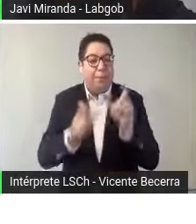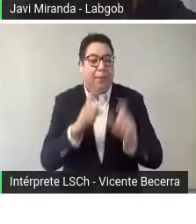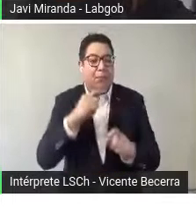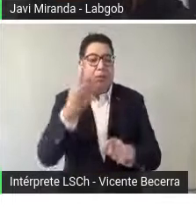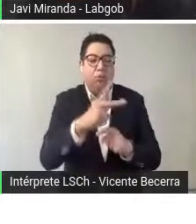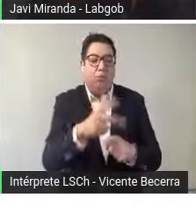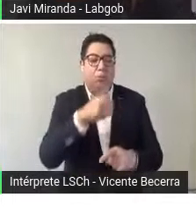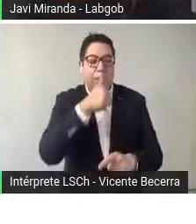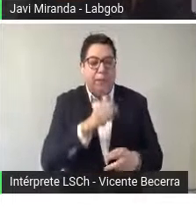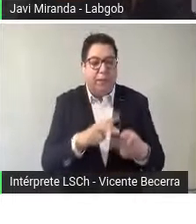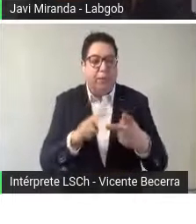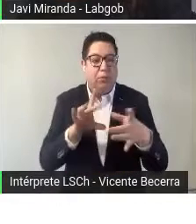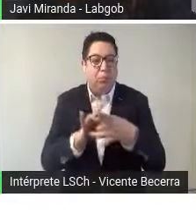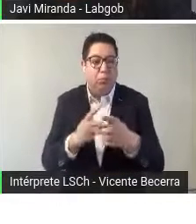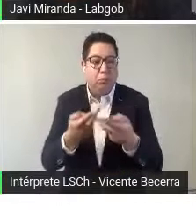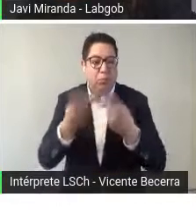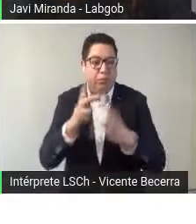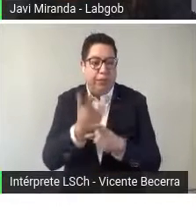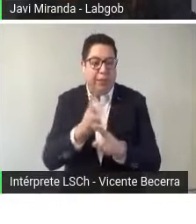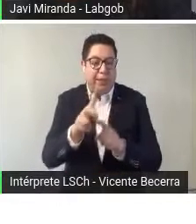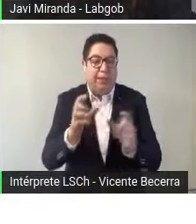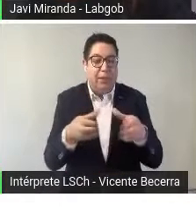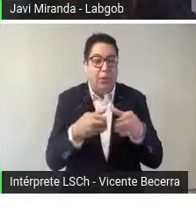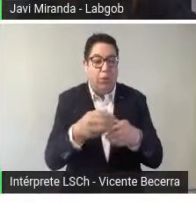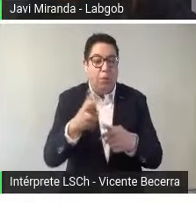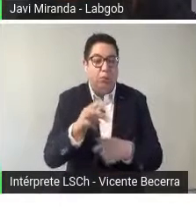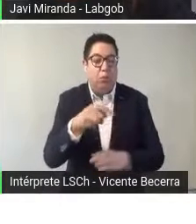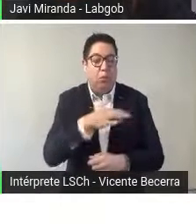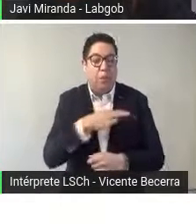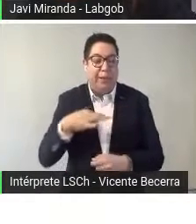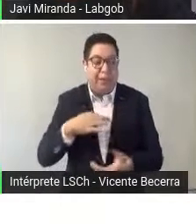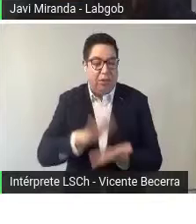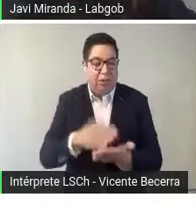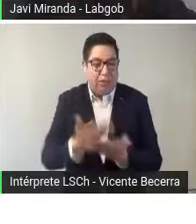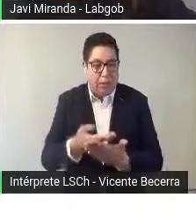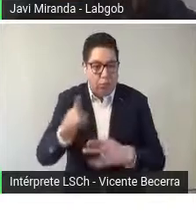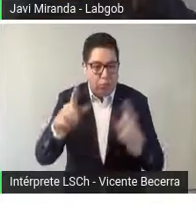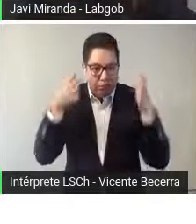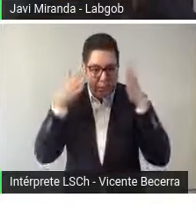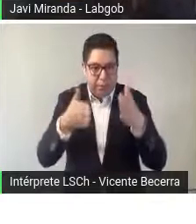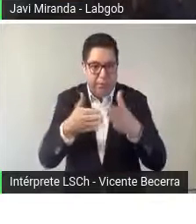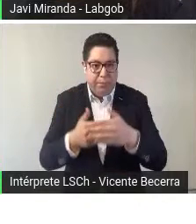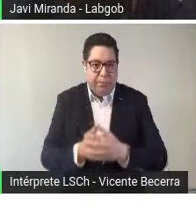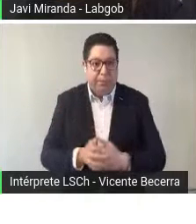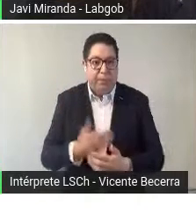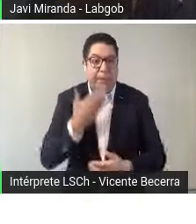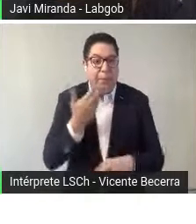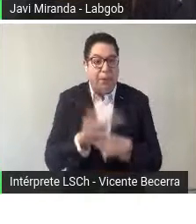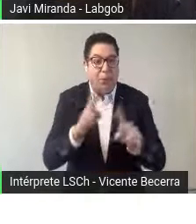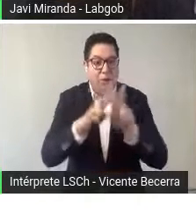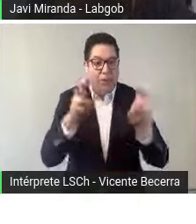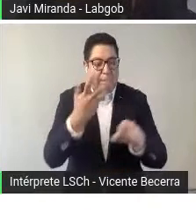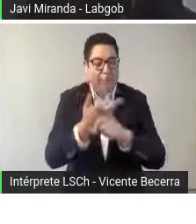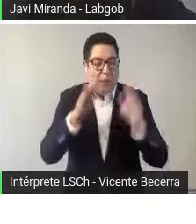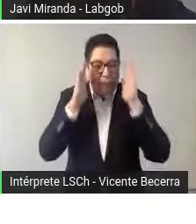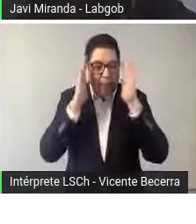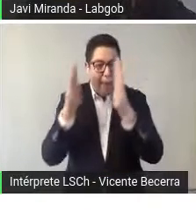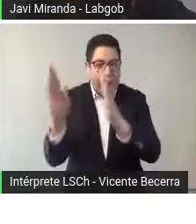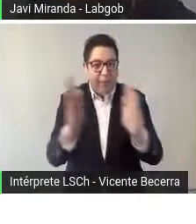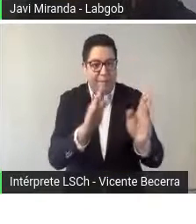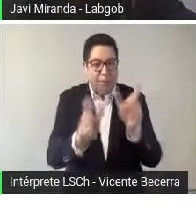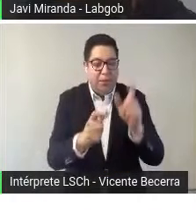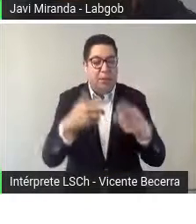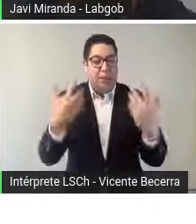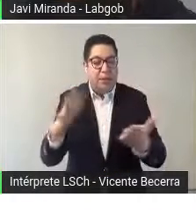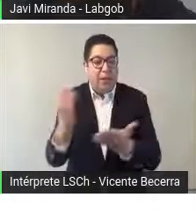privados, esto lo va a estar viendo el equipo de MINSAL. Y modelos de atención también, un caso de éxito del laboratorio